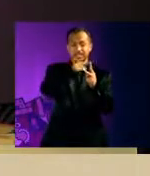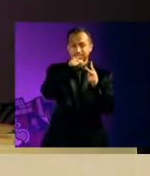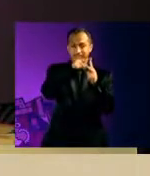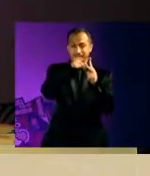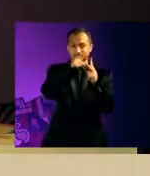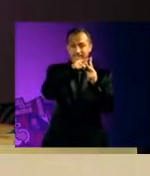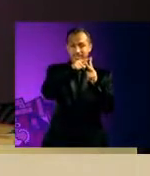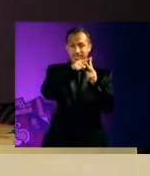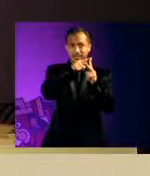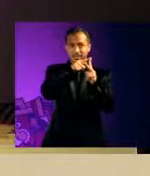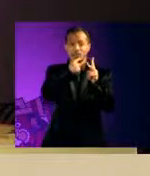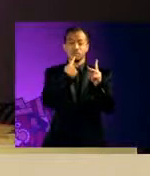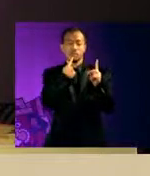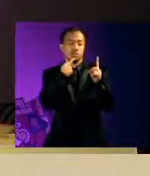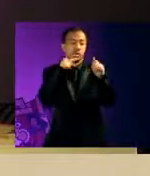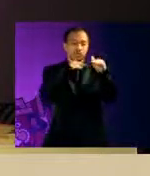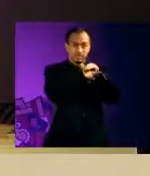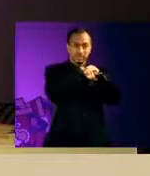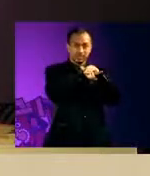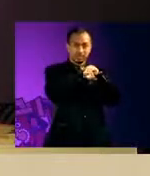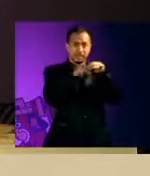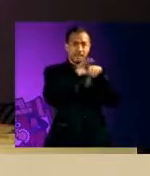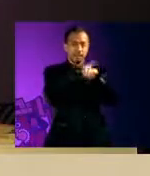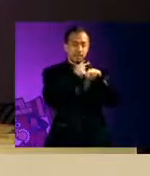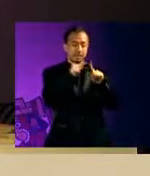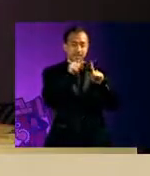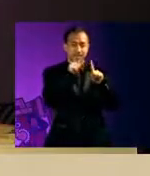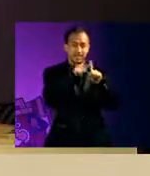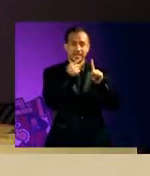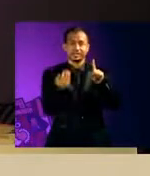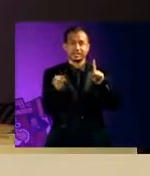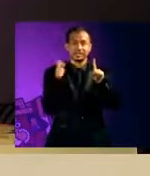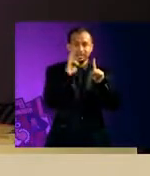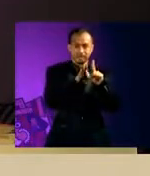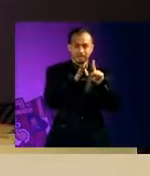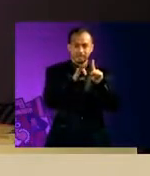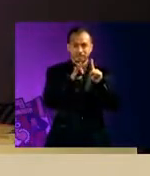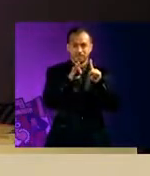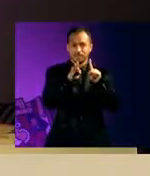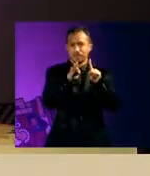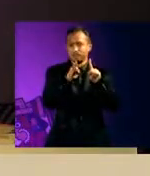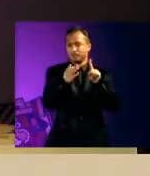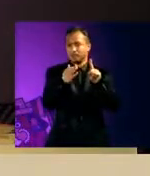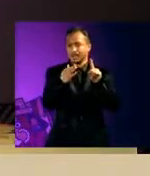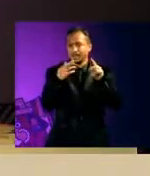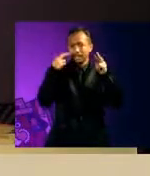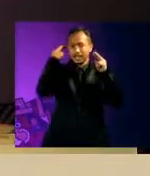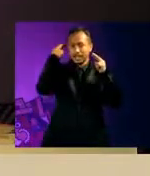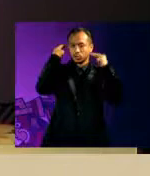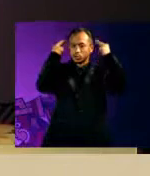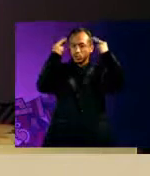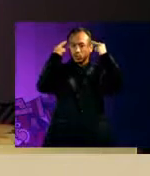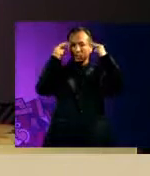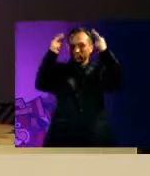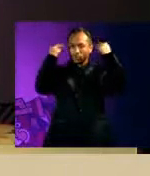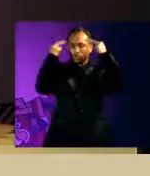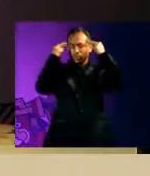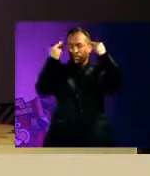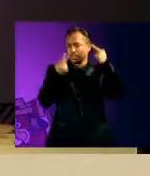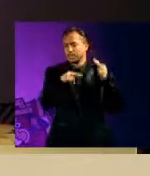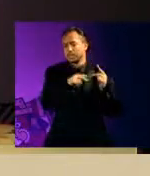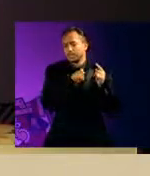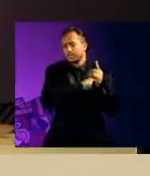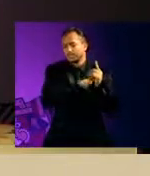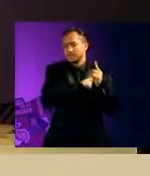de conspirar contra la corona para implantar un virreinato independiente de la corona española